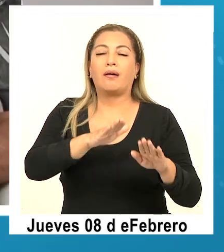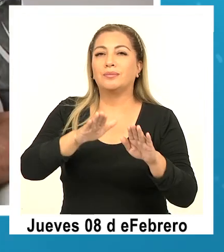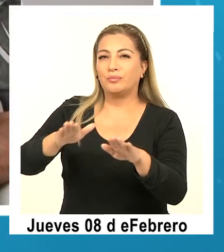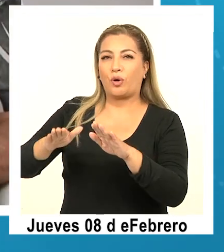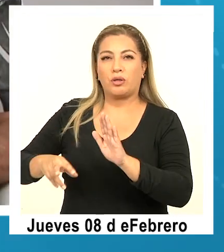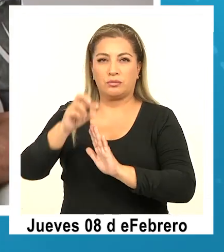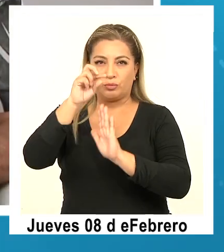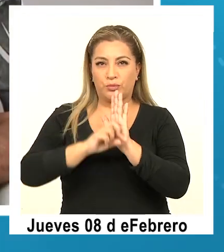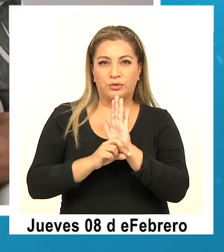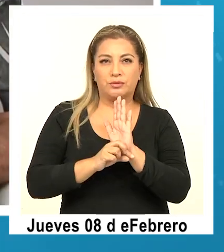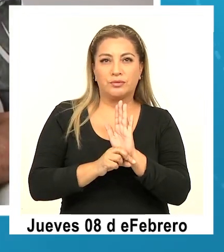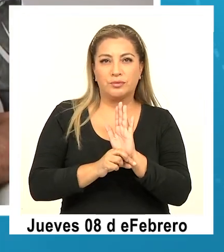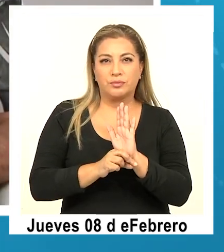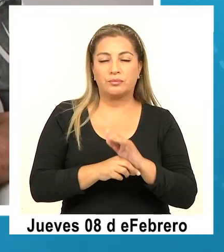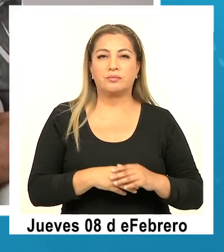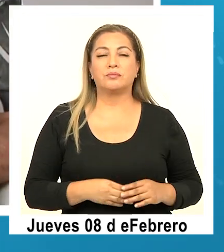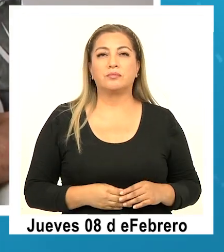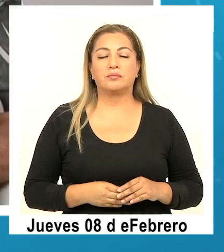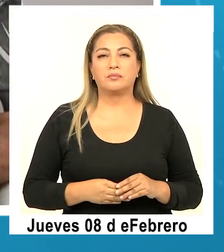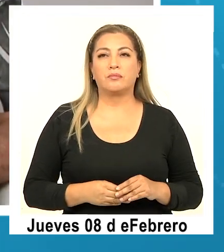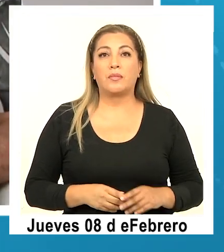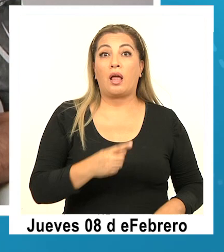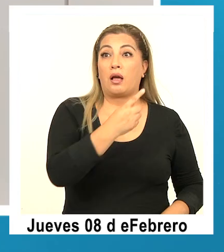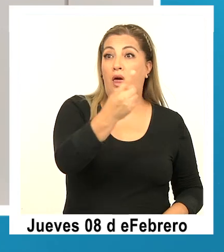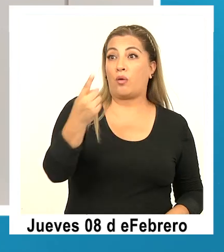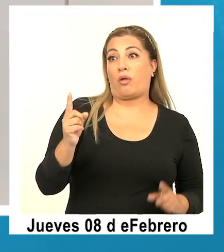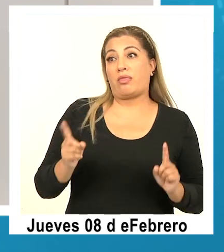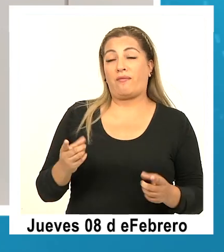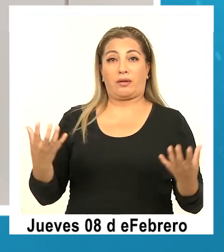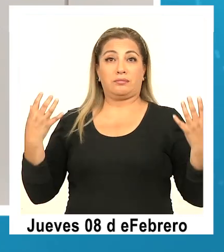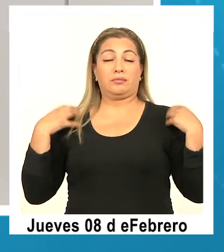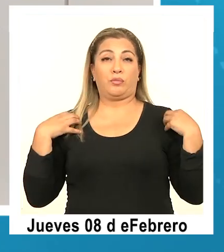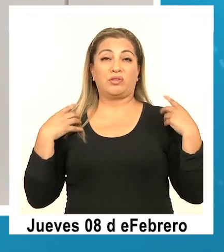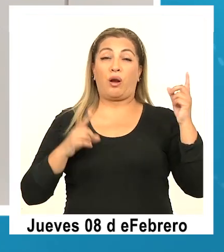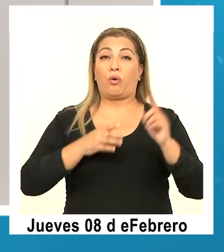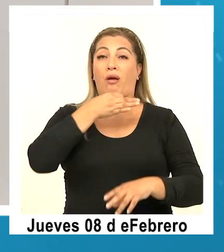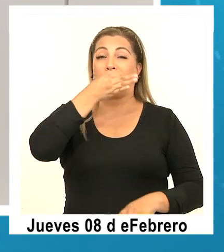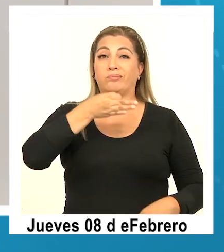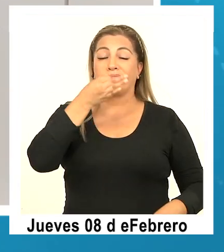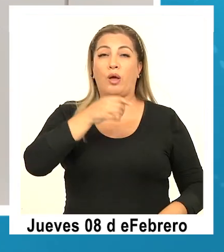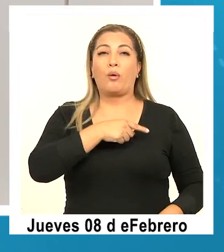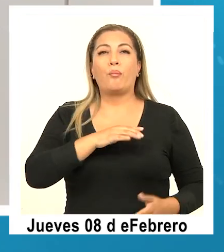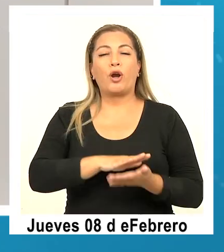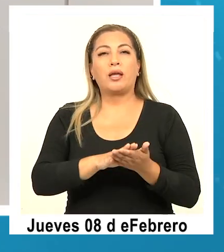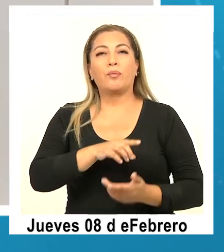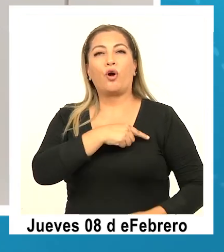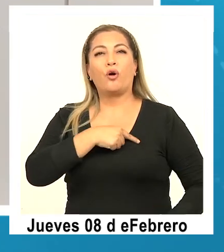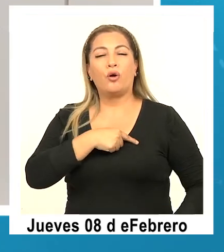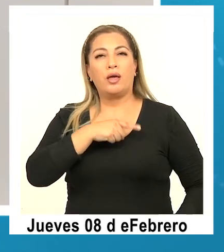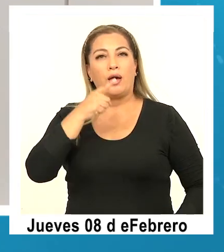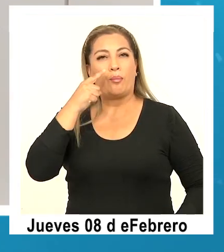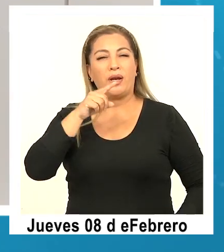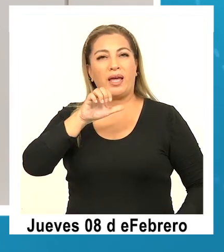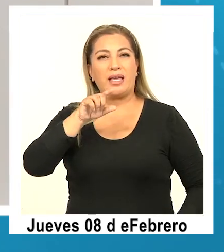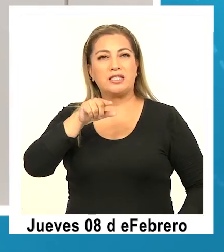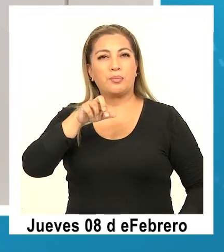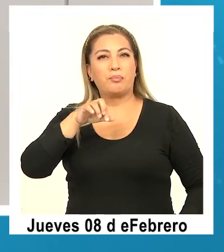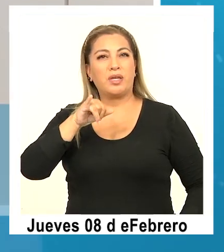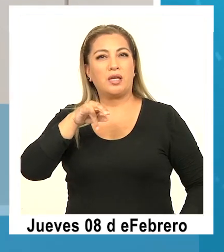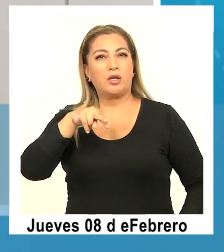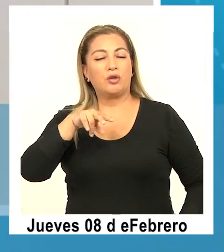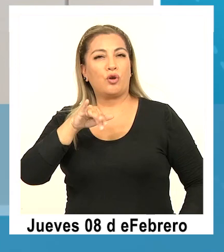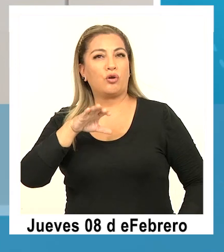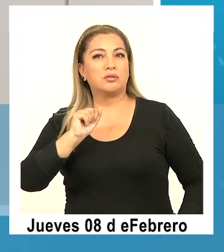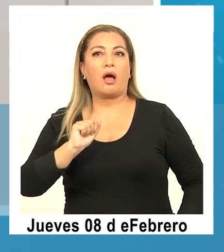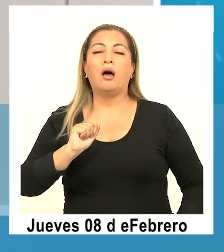los proyectos. Ahora, cada uno se tiene que ser responsable de sus dichos. En el caso de Fidel Espinosa, él está incluso hoy día en un